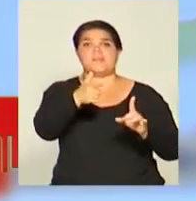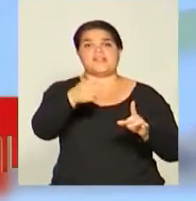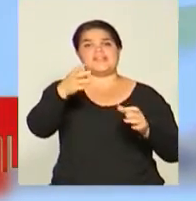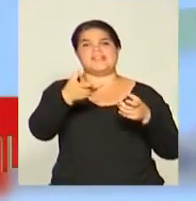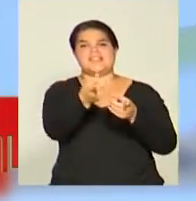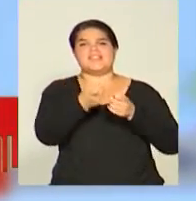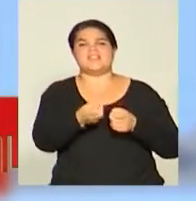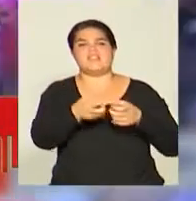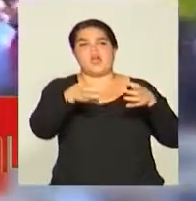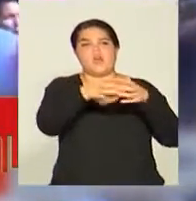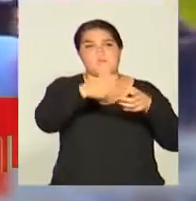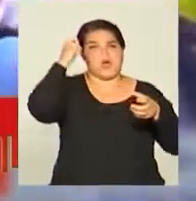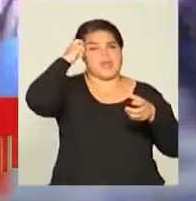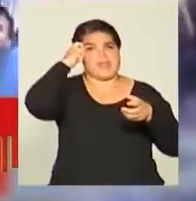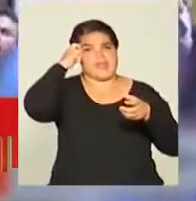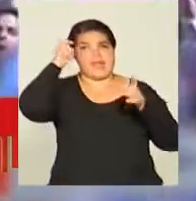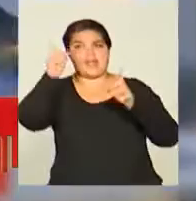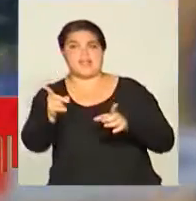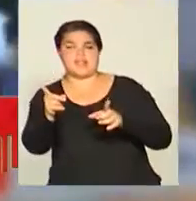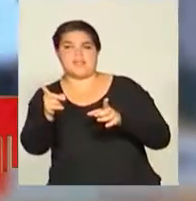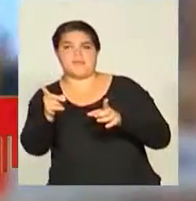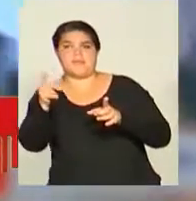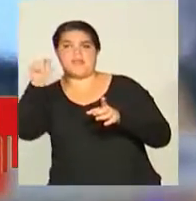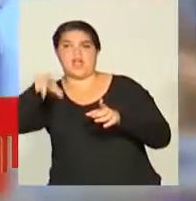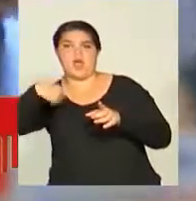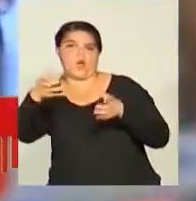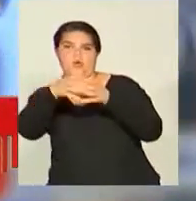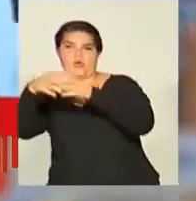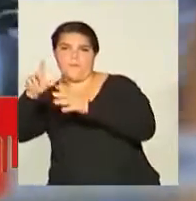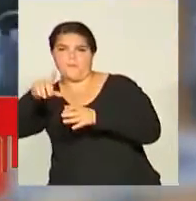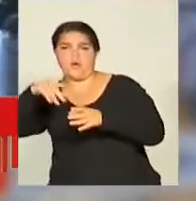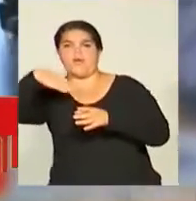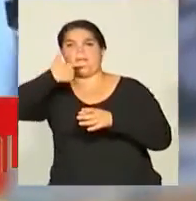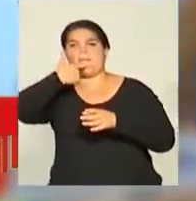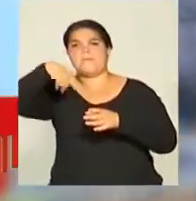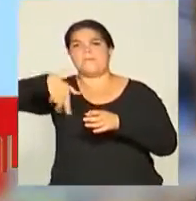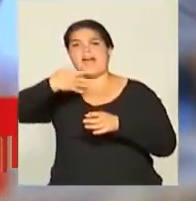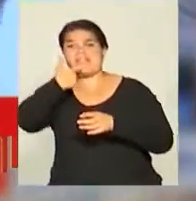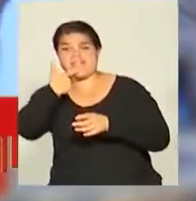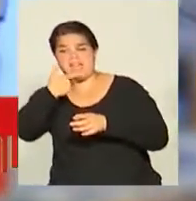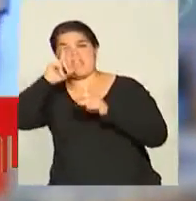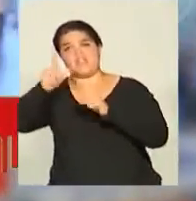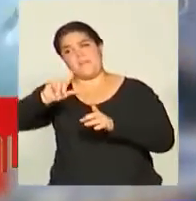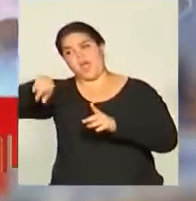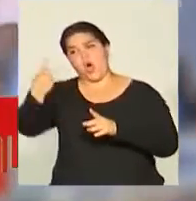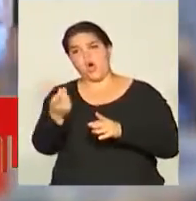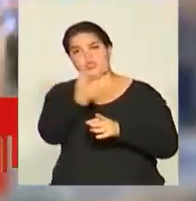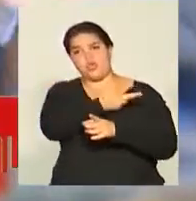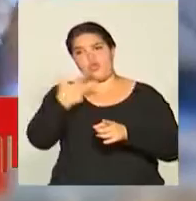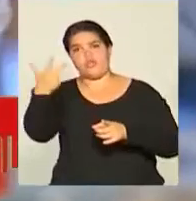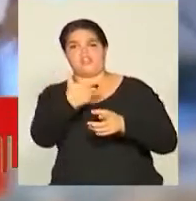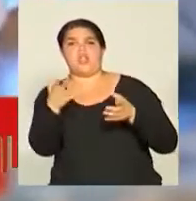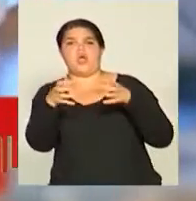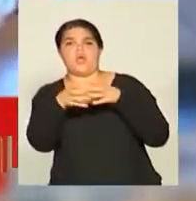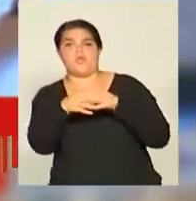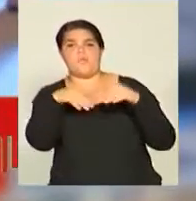radicales y del masismo, del azotismo, y en senadores, inclusive,